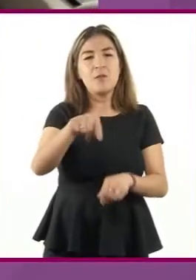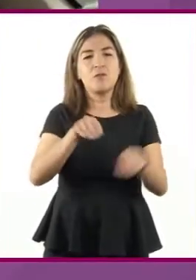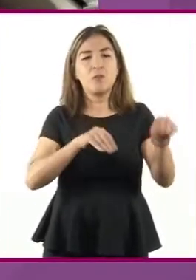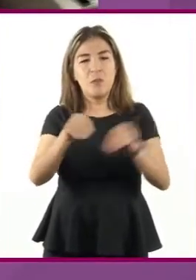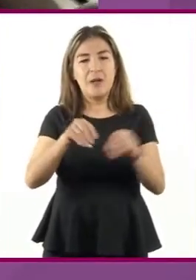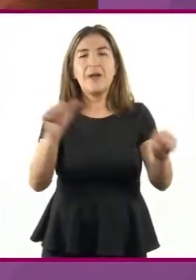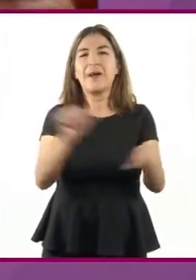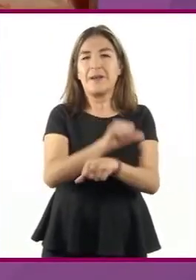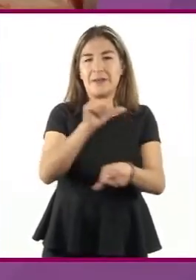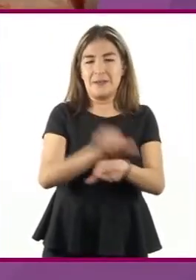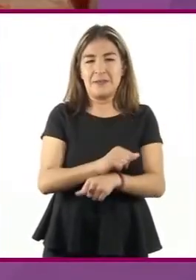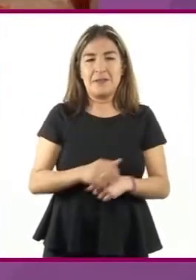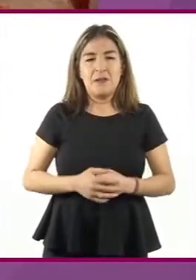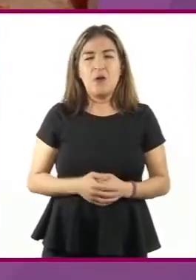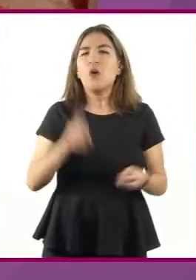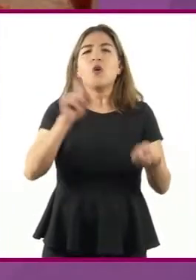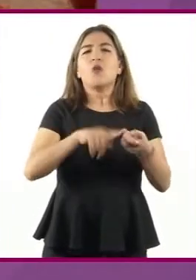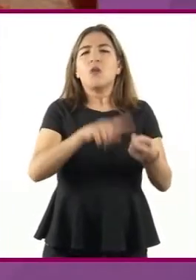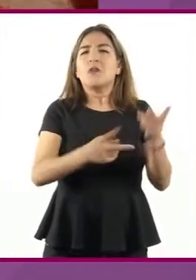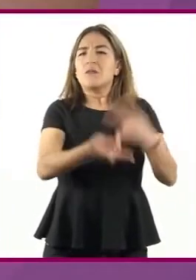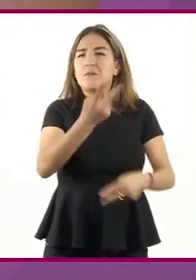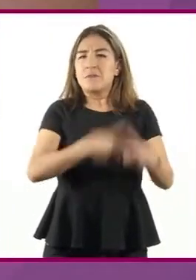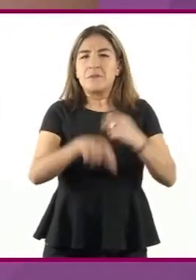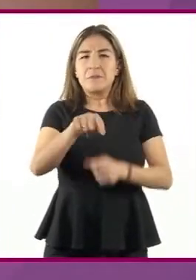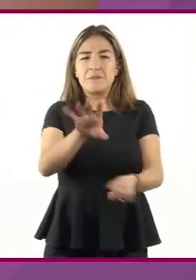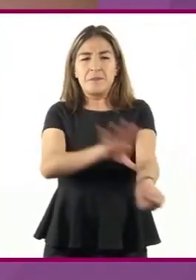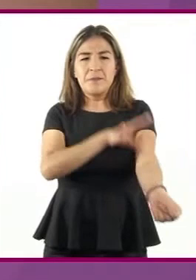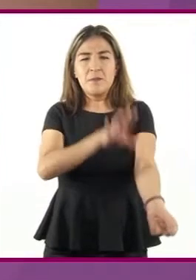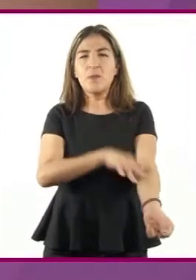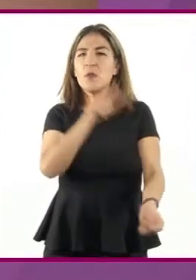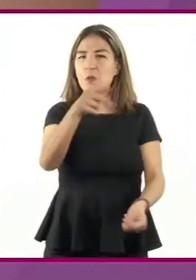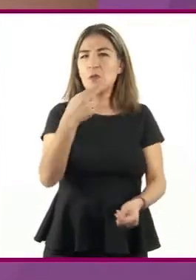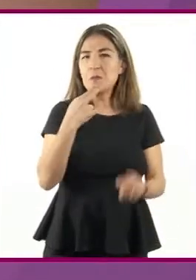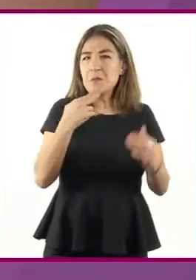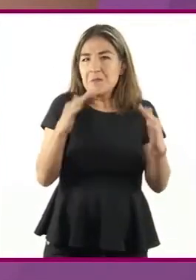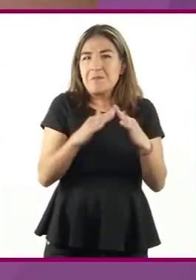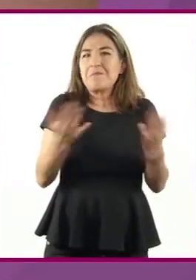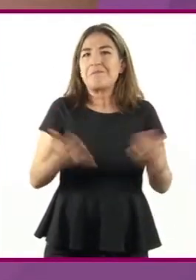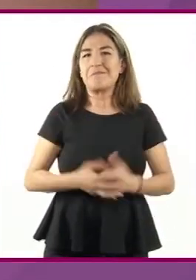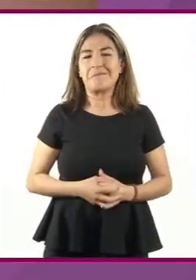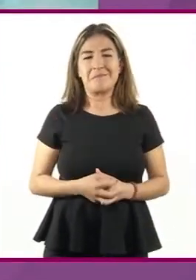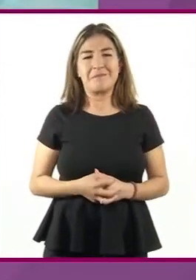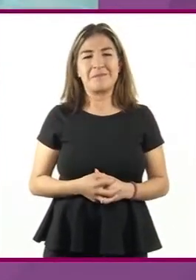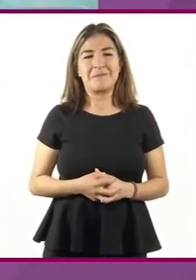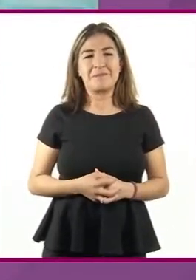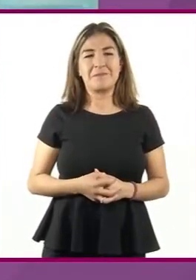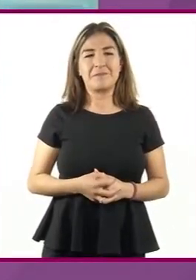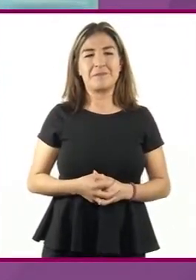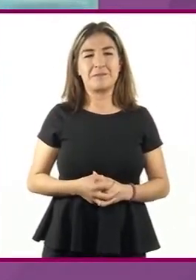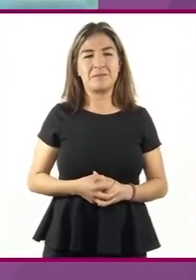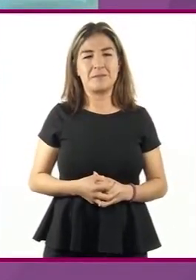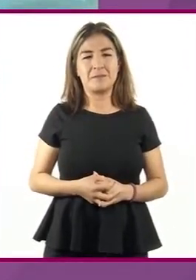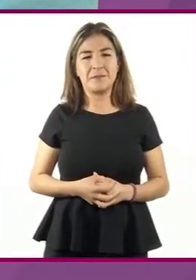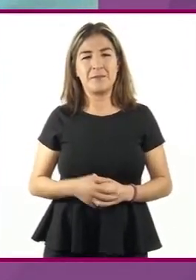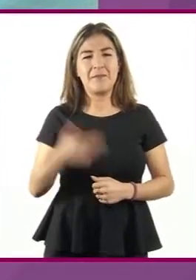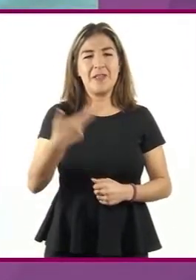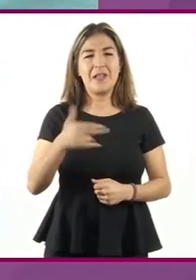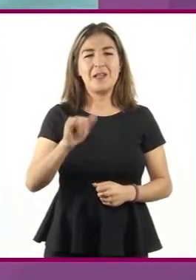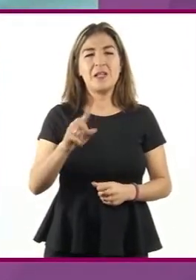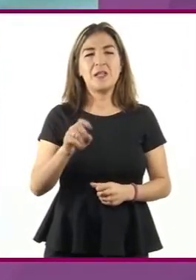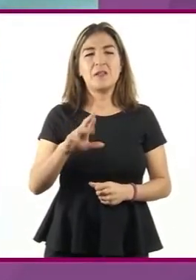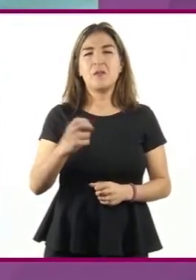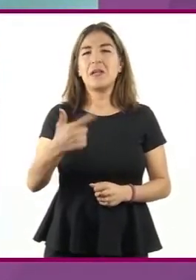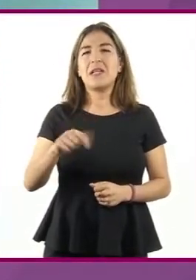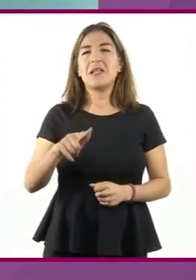del auto. ¿De dónde proviene la energía que utilizas en tu casa? Una hidroeléctrica